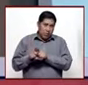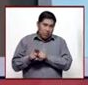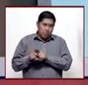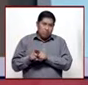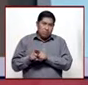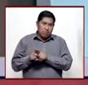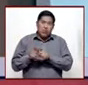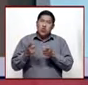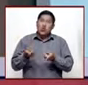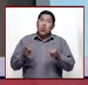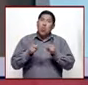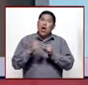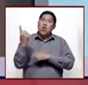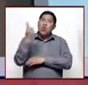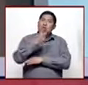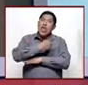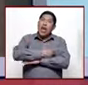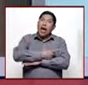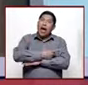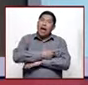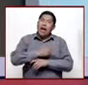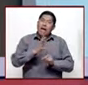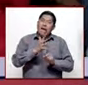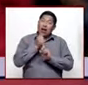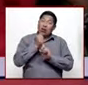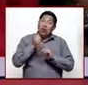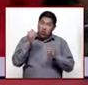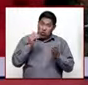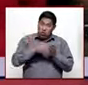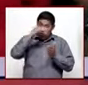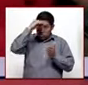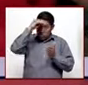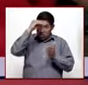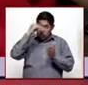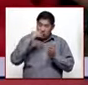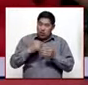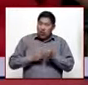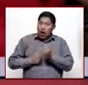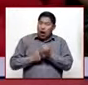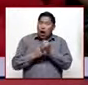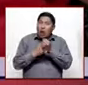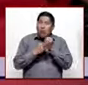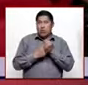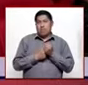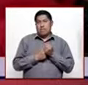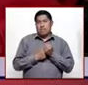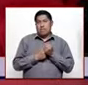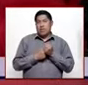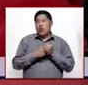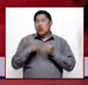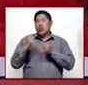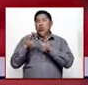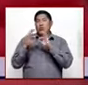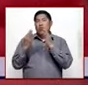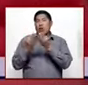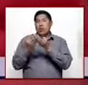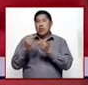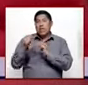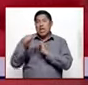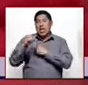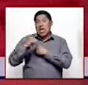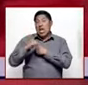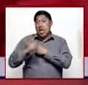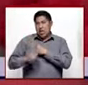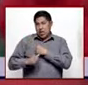al día del secuestro por su cuñado y otro familiar que sufrió una lesión por arma de fuego. La nueva